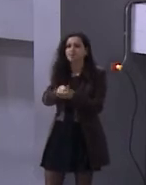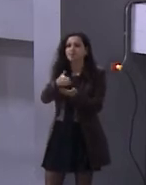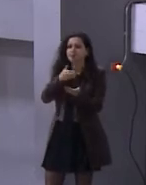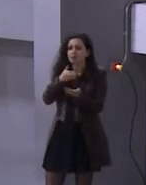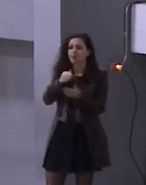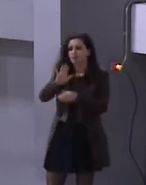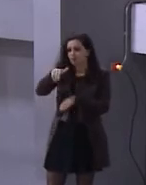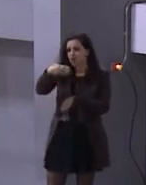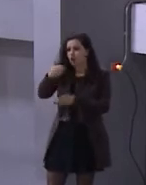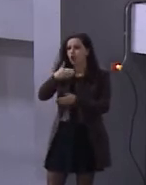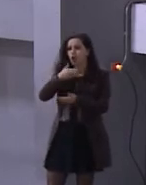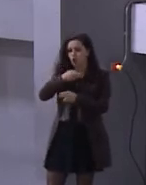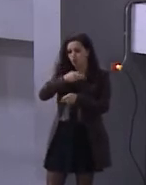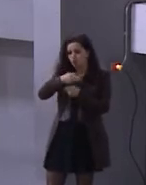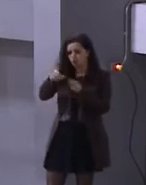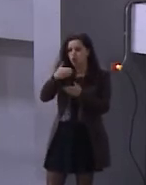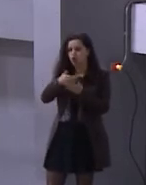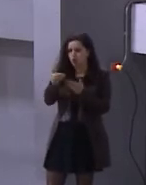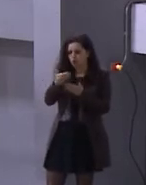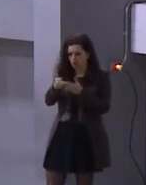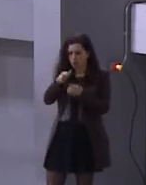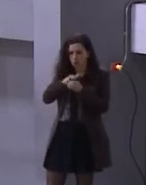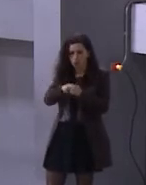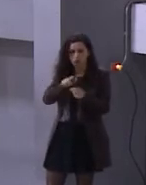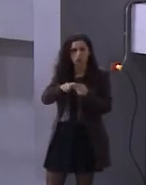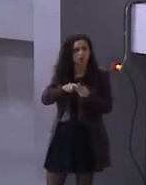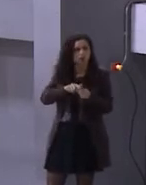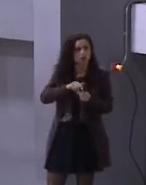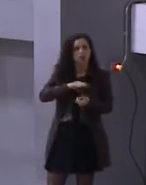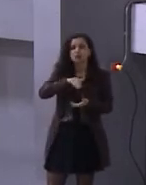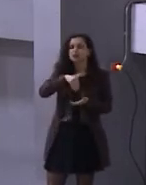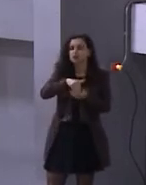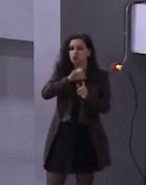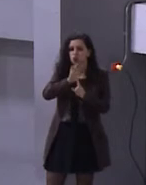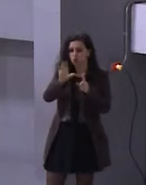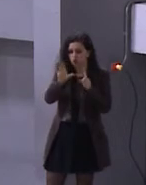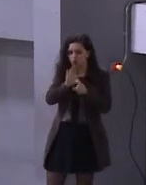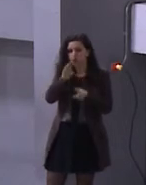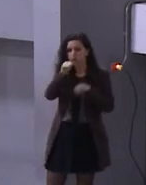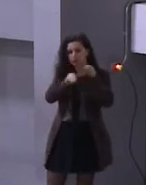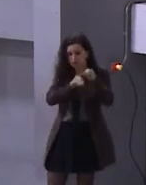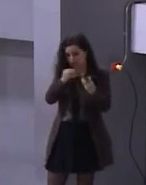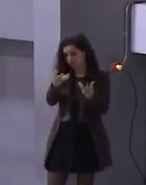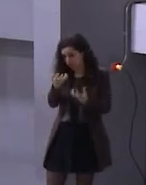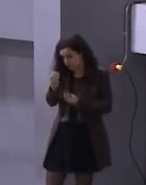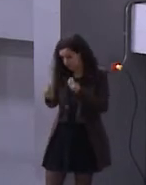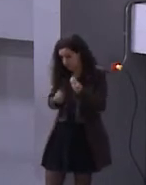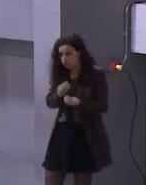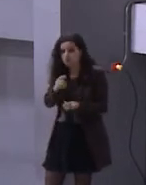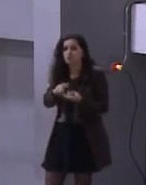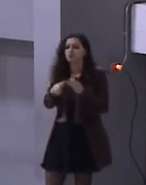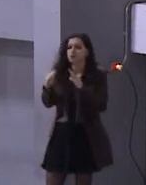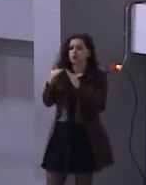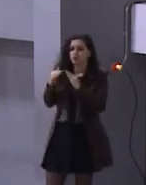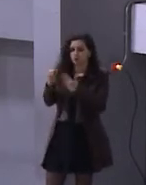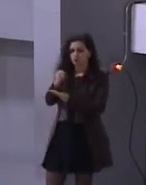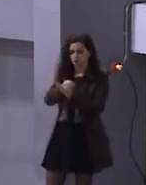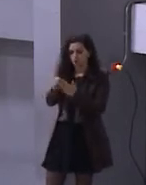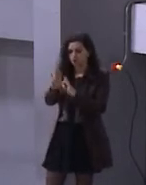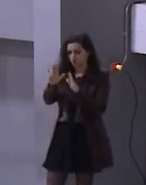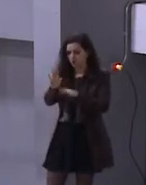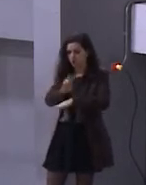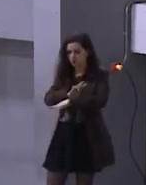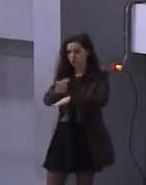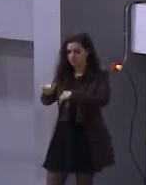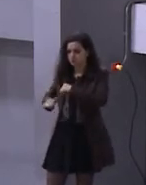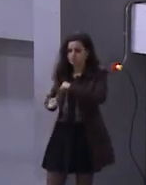vamos a comprar, para hacer el centro cultural que queremos hacer, y lo de la casita de biología ya nos lo explica nuestro